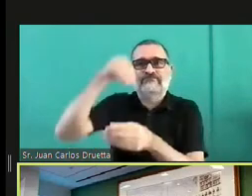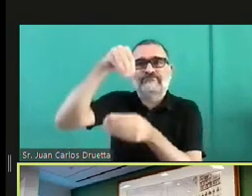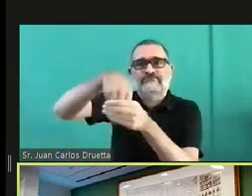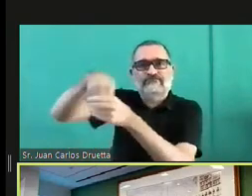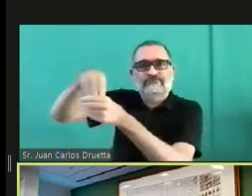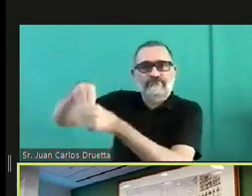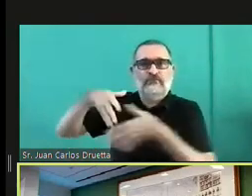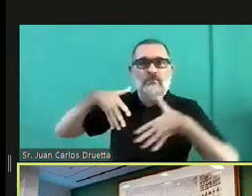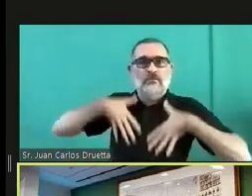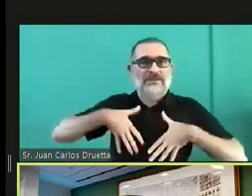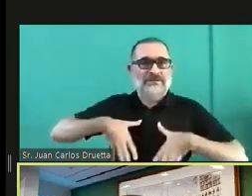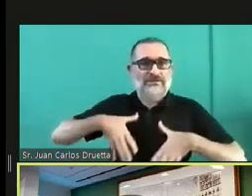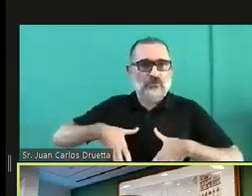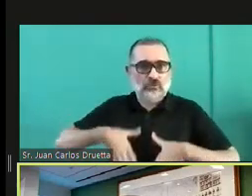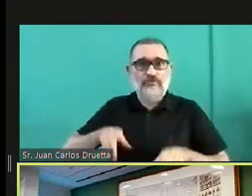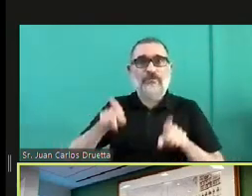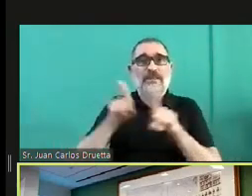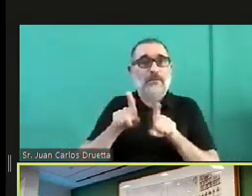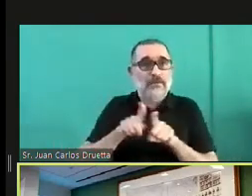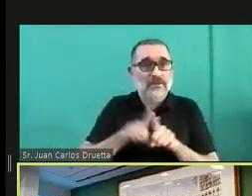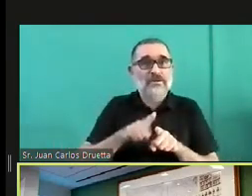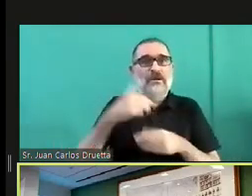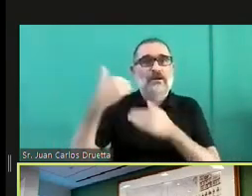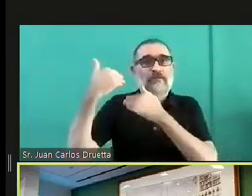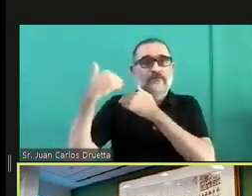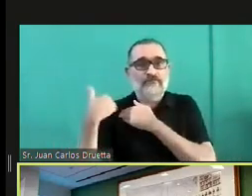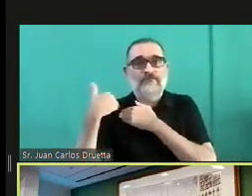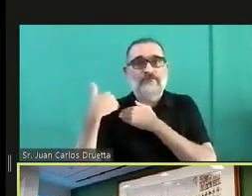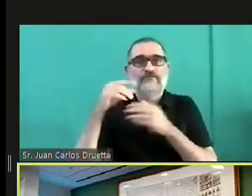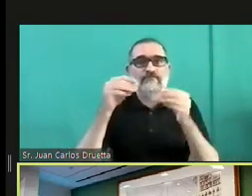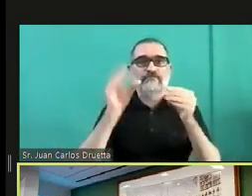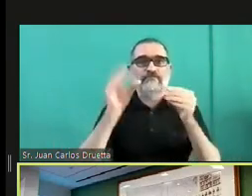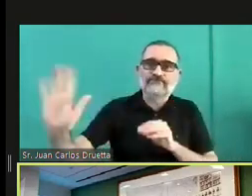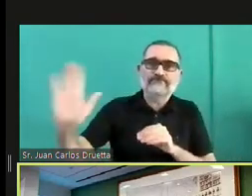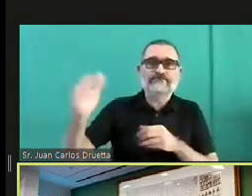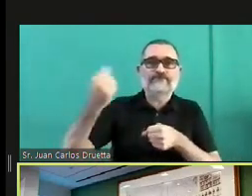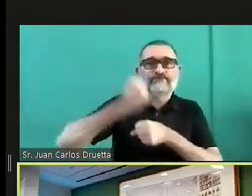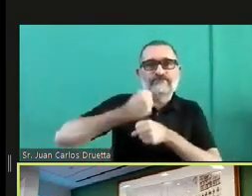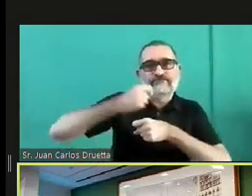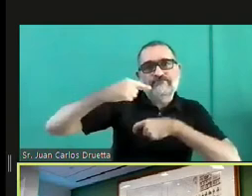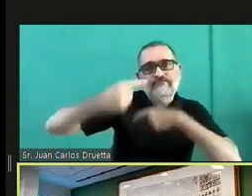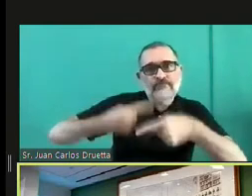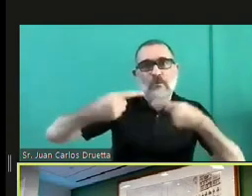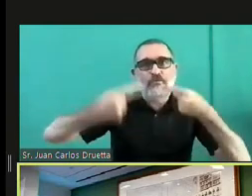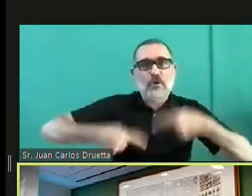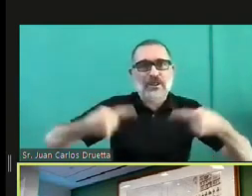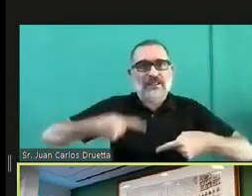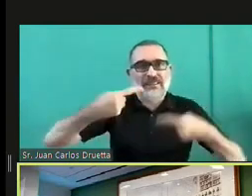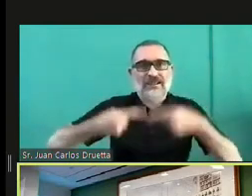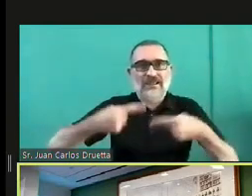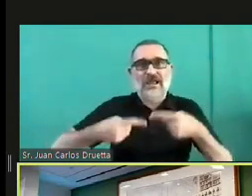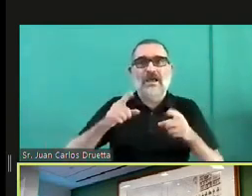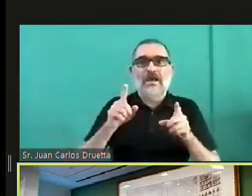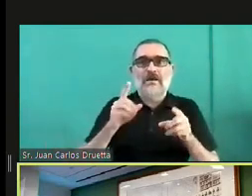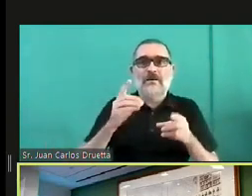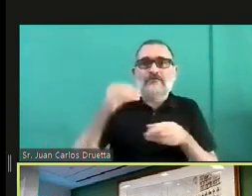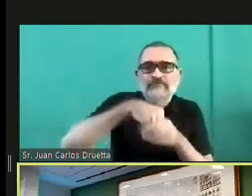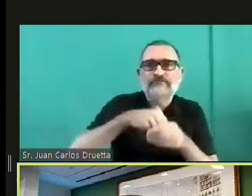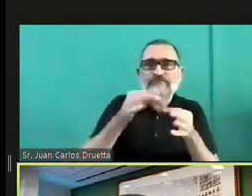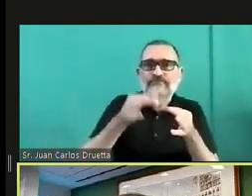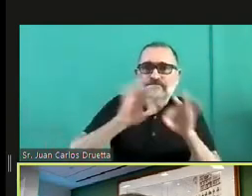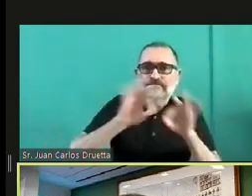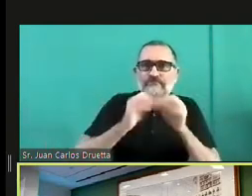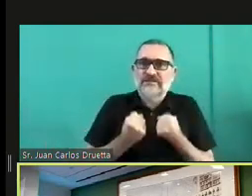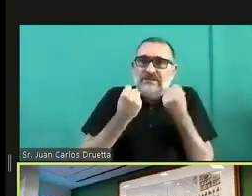fabrican productos dañinos como el trabajo nuestro opositor más grande son las diferentes